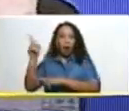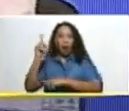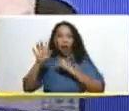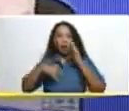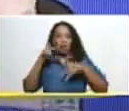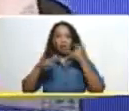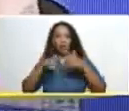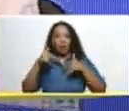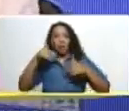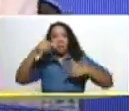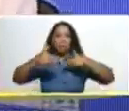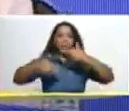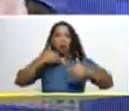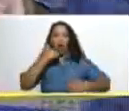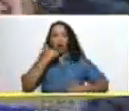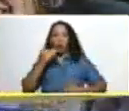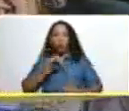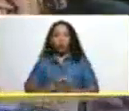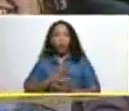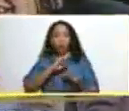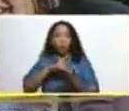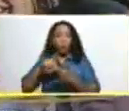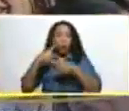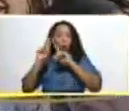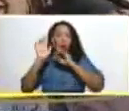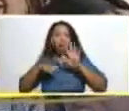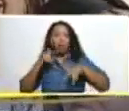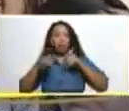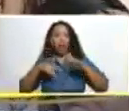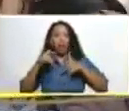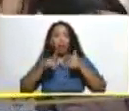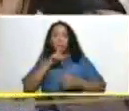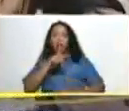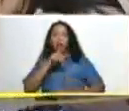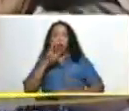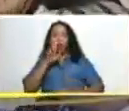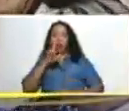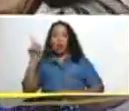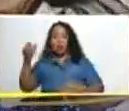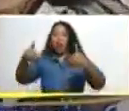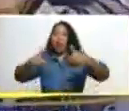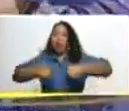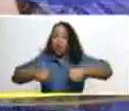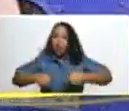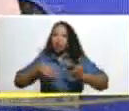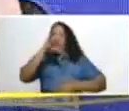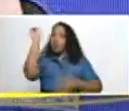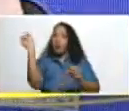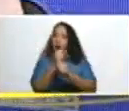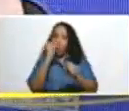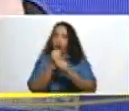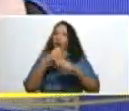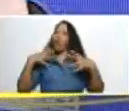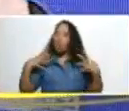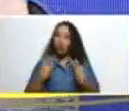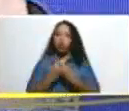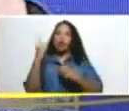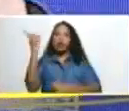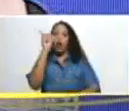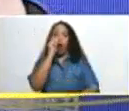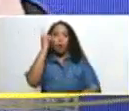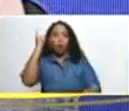uno de los tantos hechos y que ha participado en otro. Entonces, es ese esfuerzo, ese trabajo en conjunto, ese hombre,